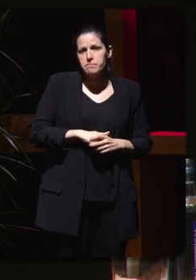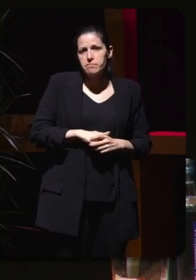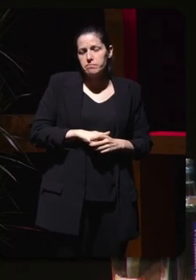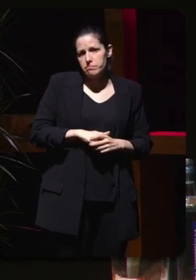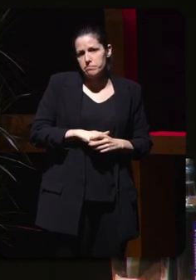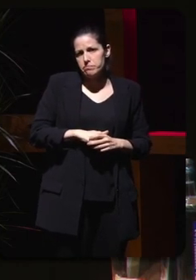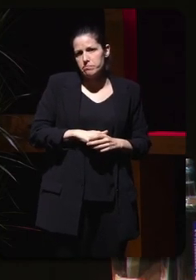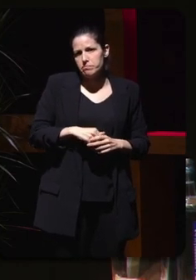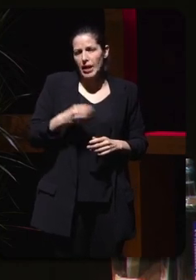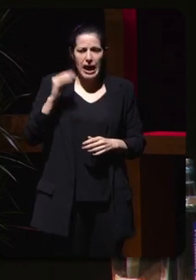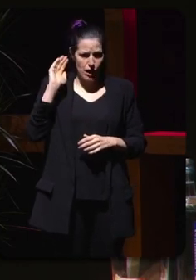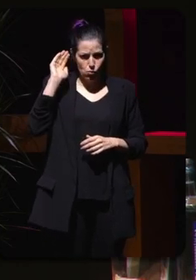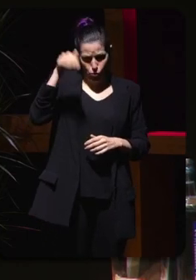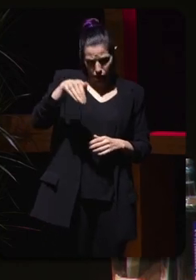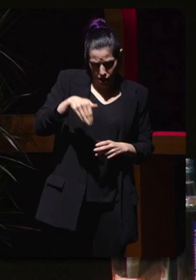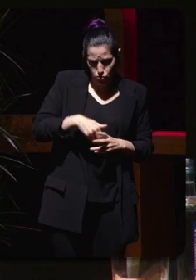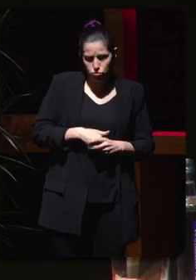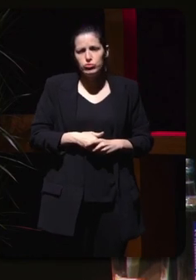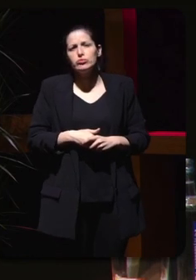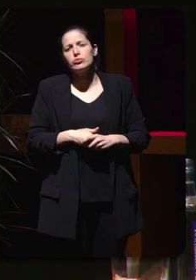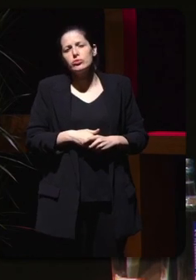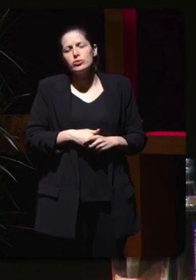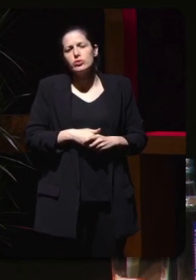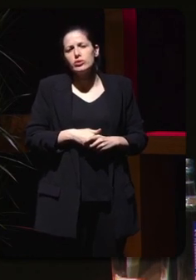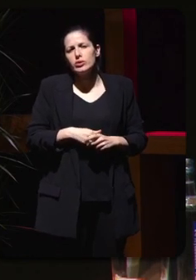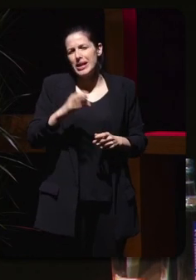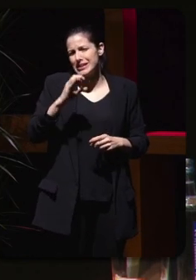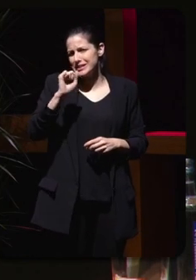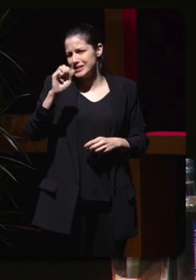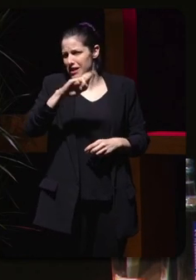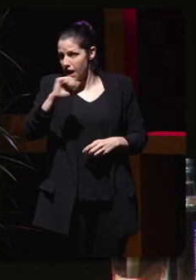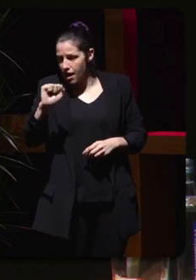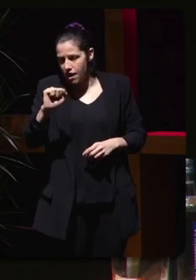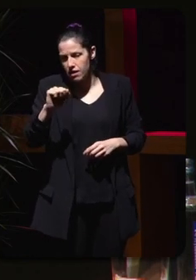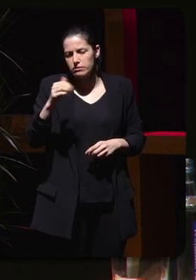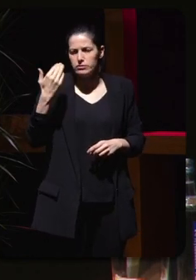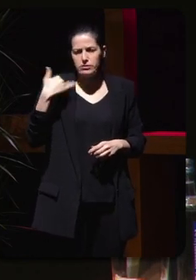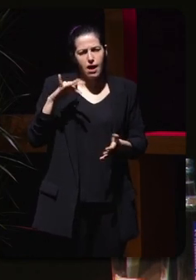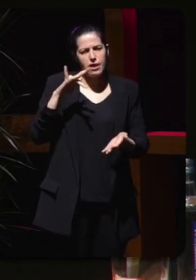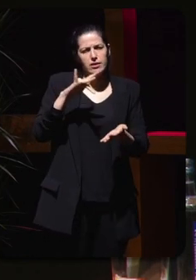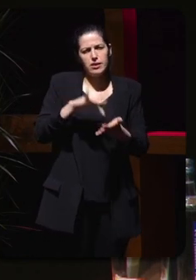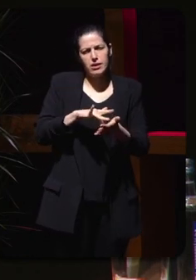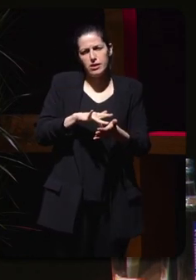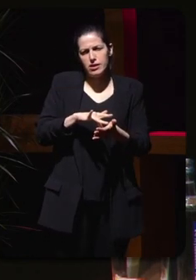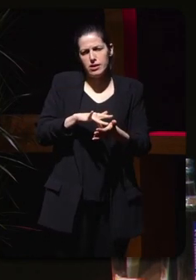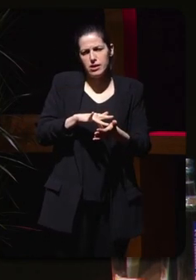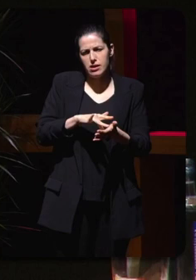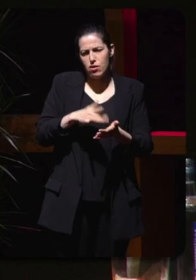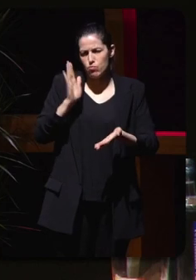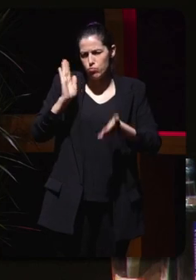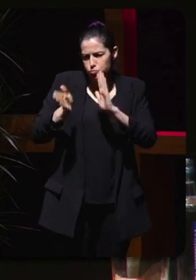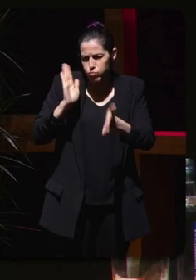republicanos, Geraldine Ferraro iba con los demócratas, Sarah Palin. Con Sarah Palin ya hubo un ensañamiento